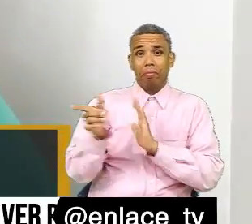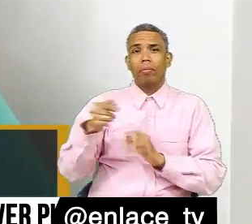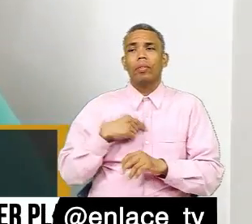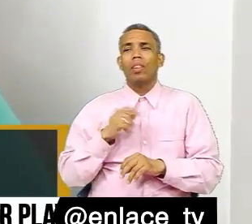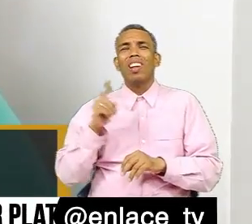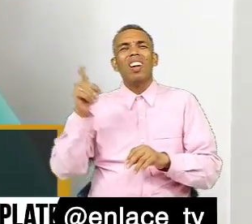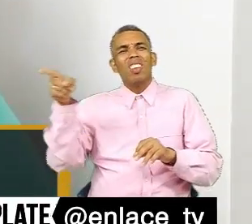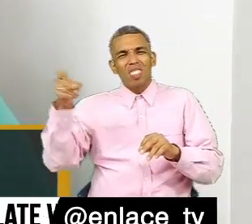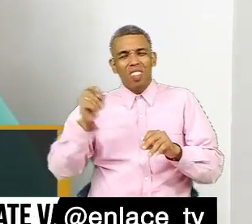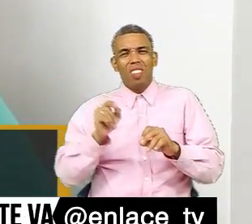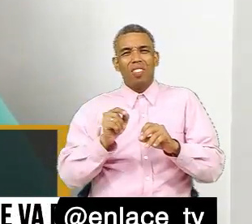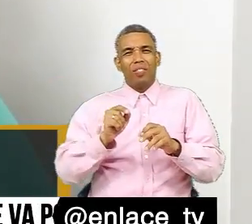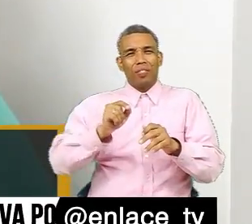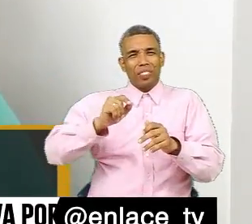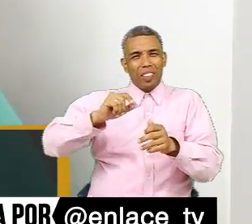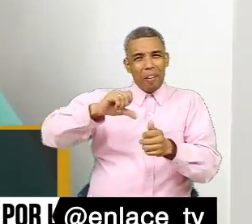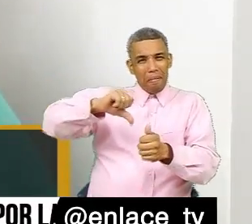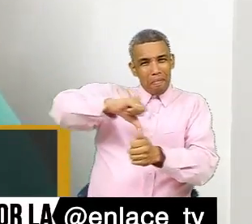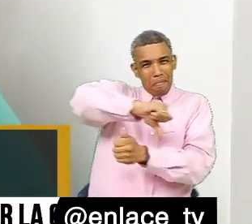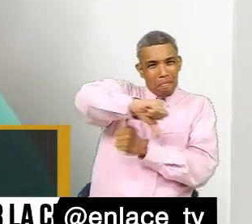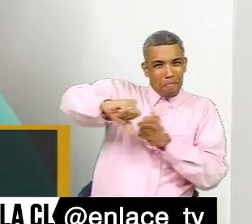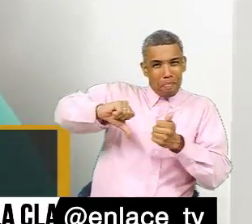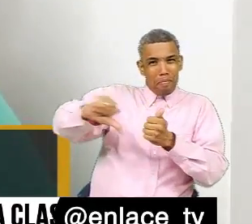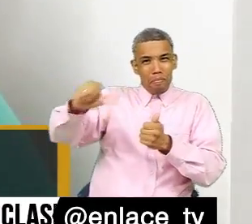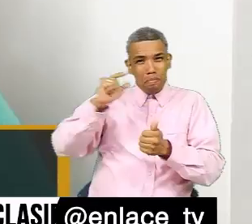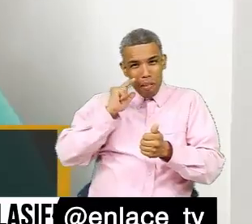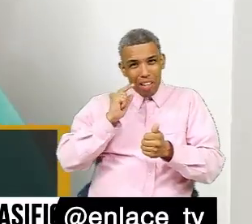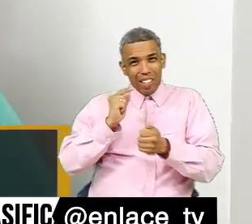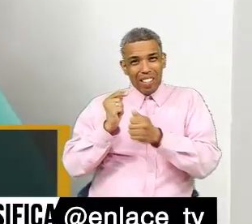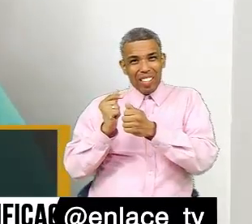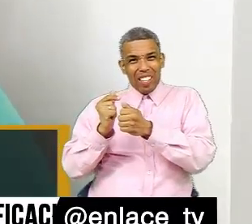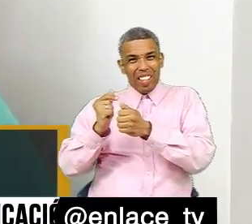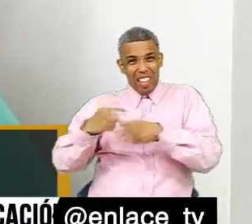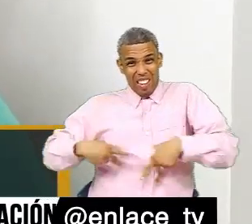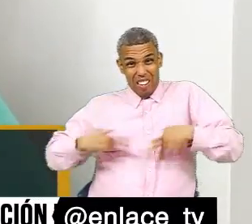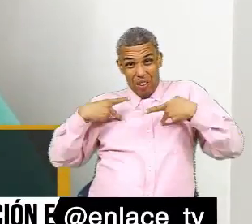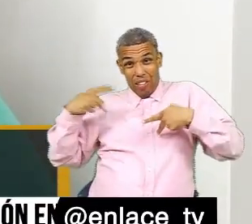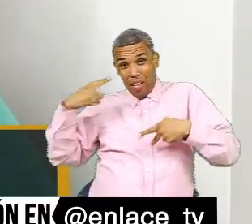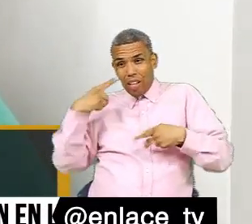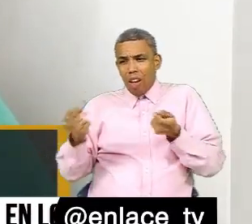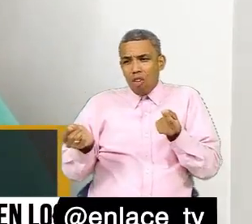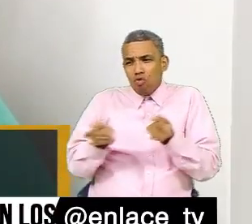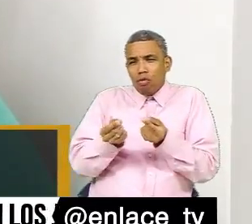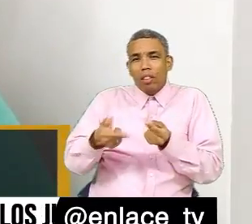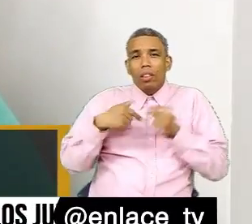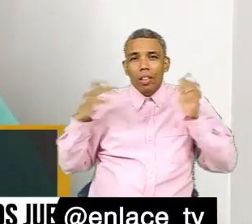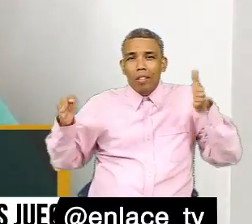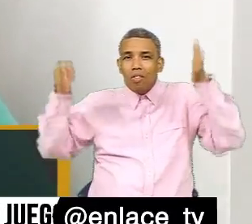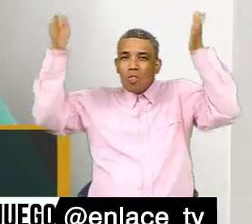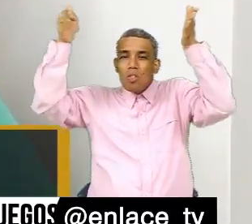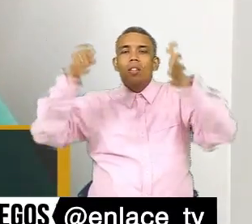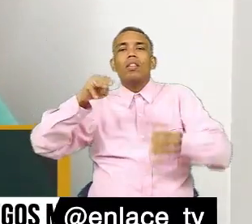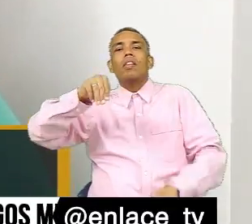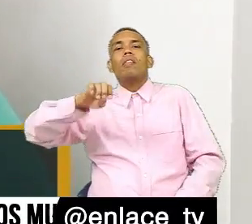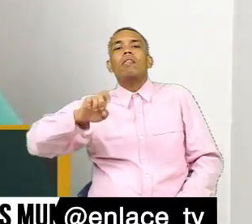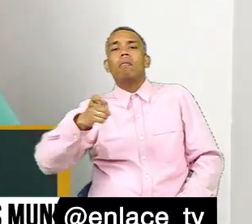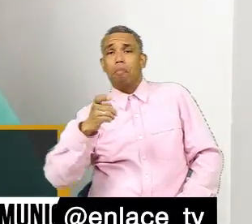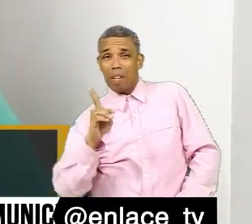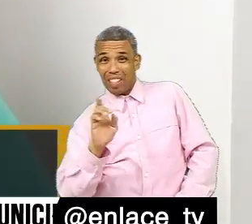y prácticamente entonces lo tienen ahí bajo de cuidados intensivos ahí en la clínica Magdalena, y por el